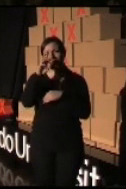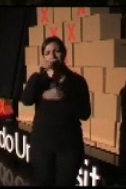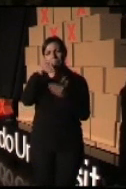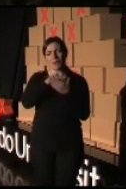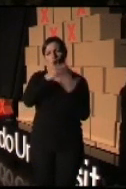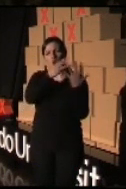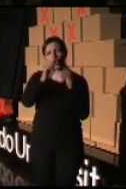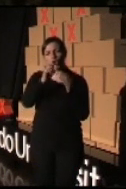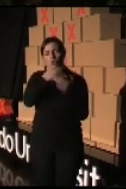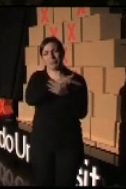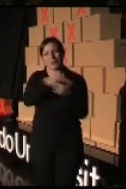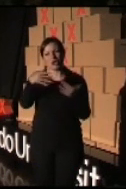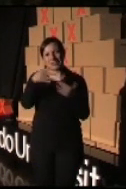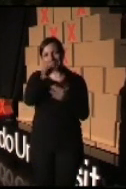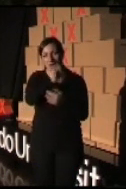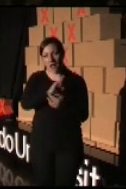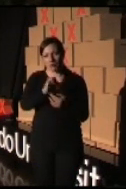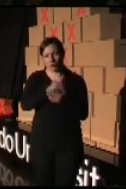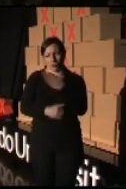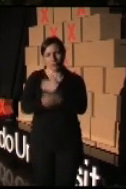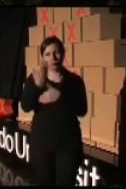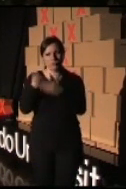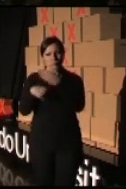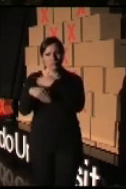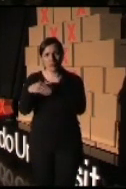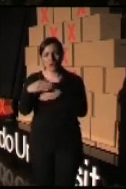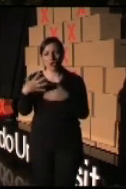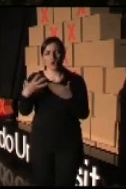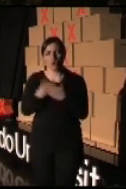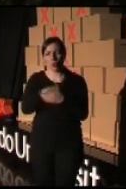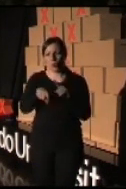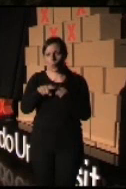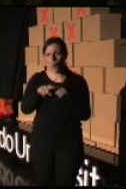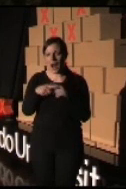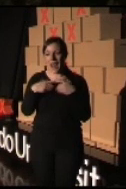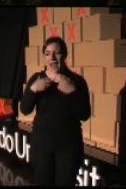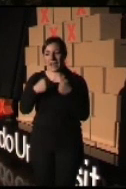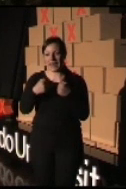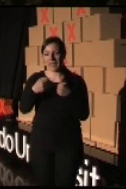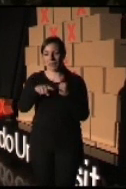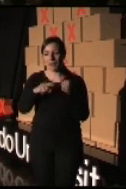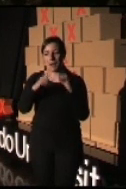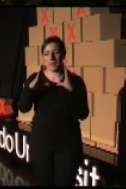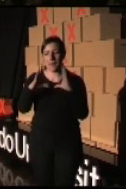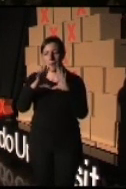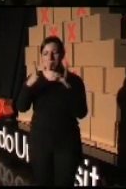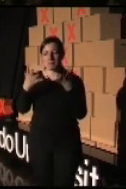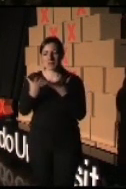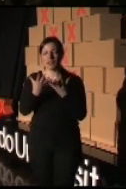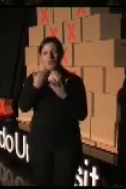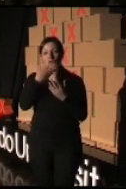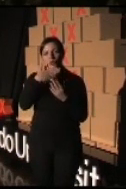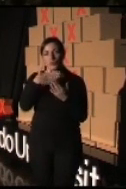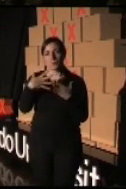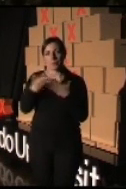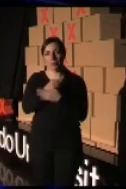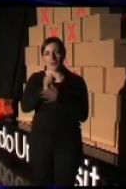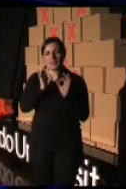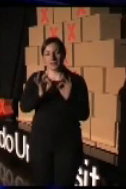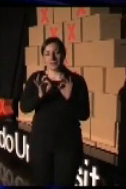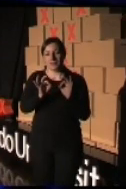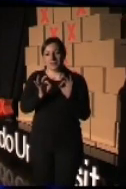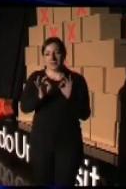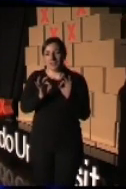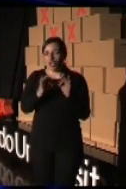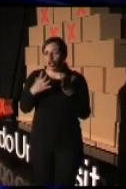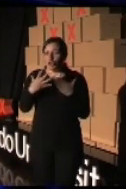13.810 millones de años, toda la materia y toda la energía del universo que conocemos estaba en un solo punto. Es decir,